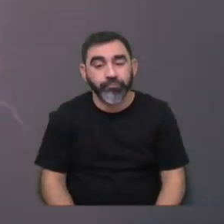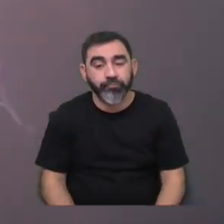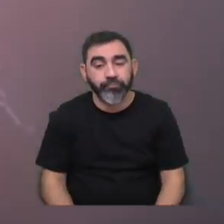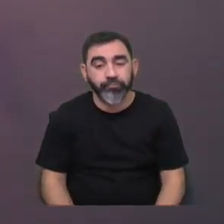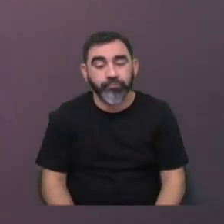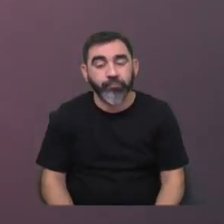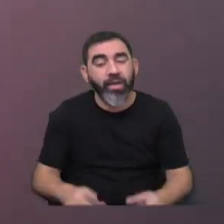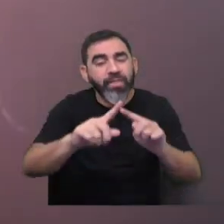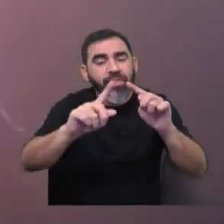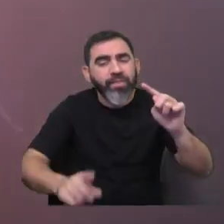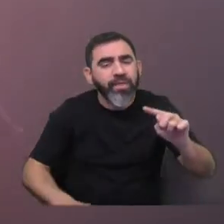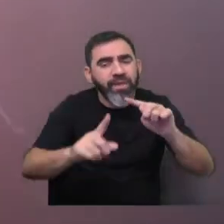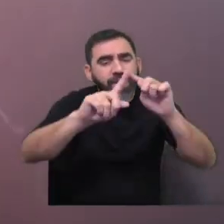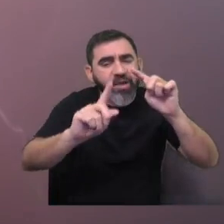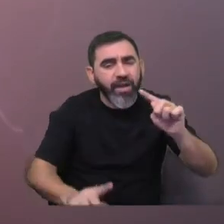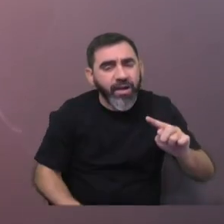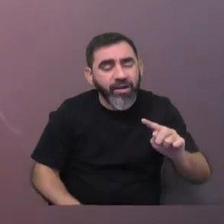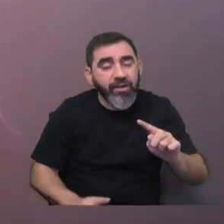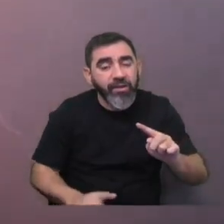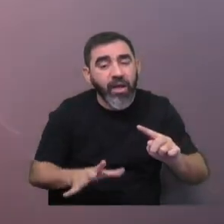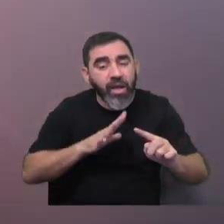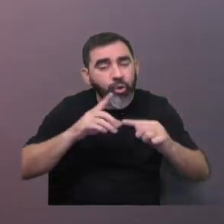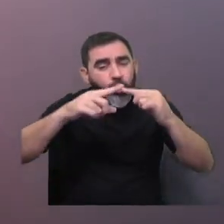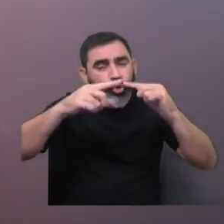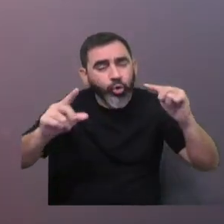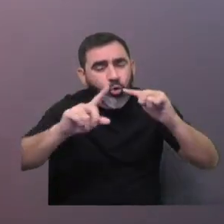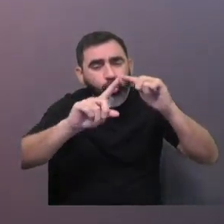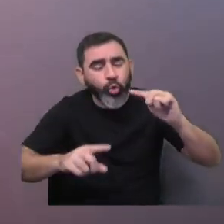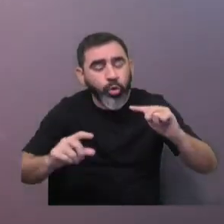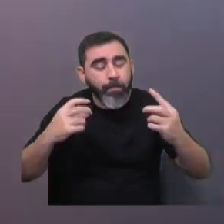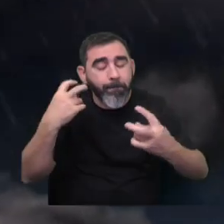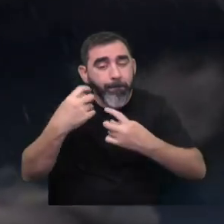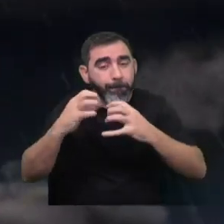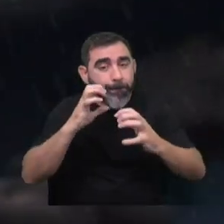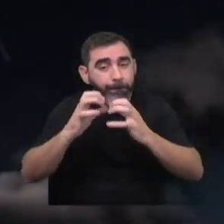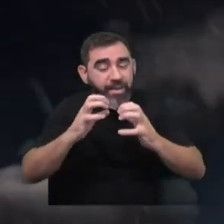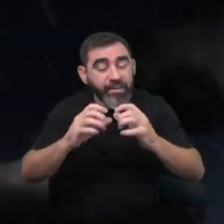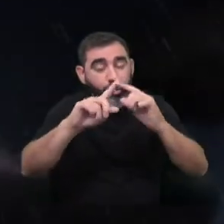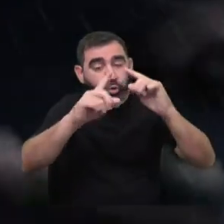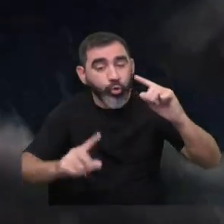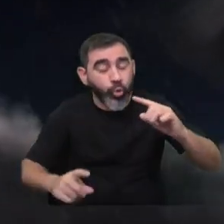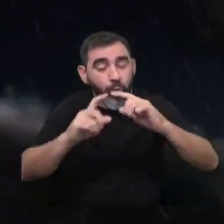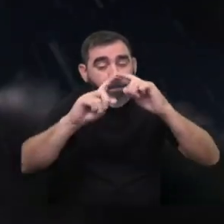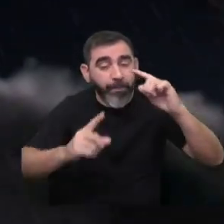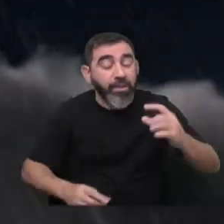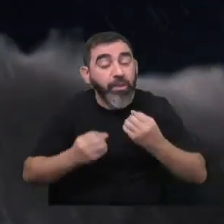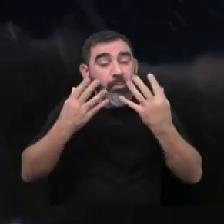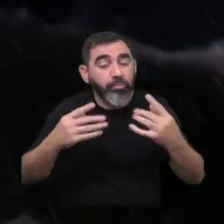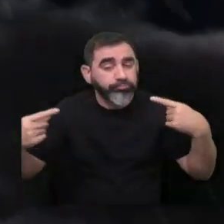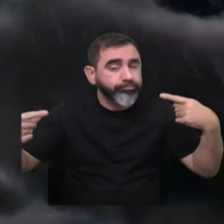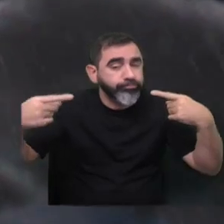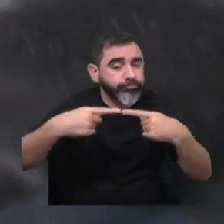Las descargas atmosféricas se producen cuando hay una tormenta eléctrica. Las tormentas eléctricas se forman a partir de una